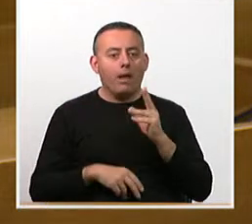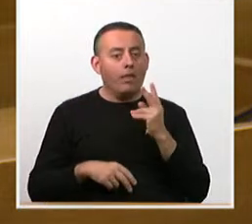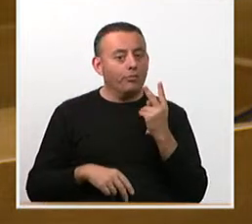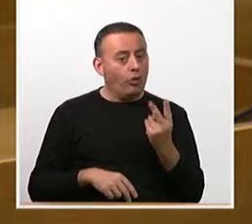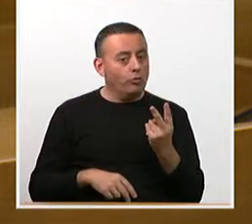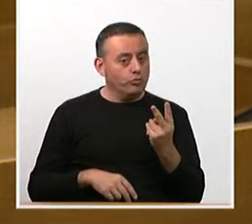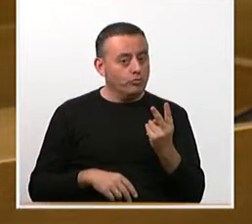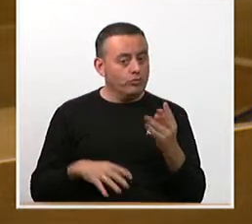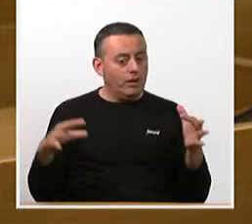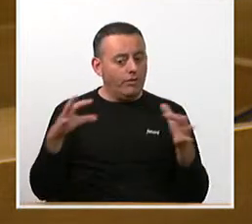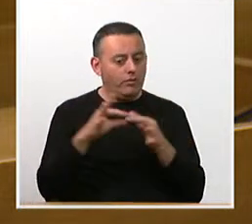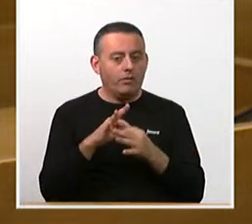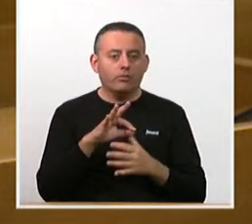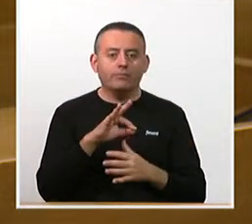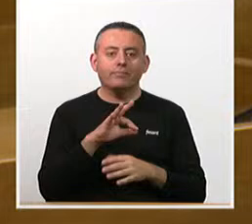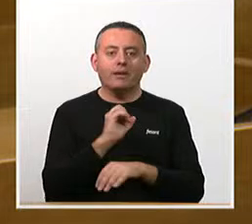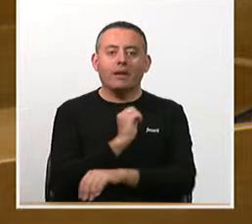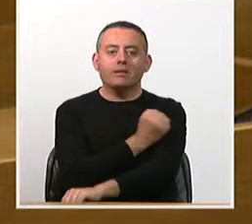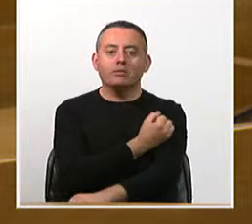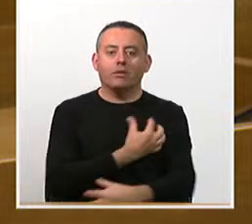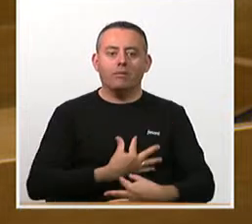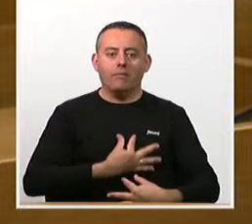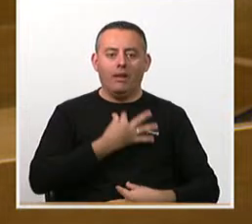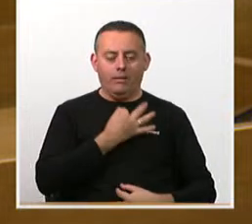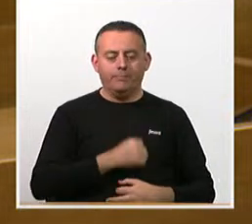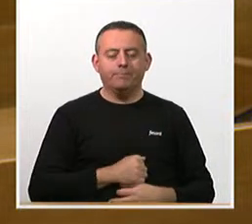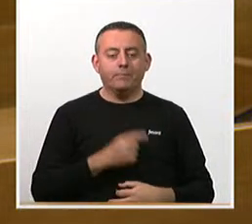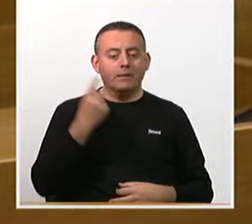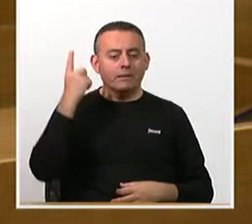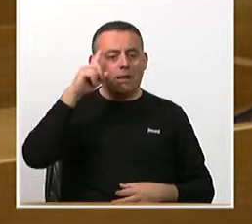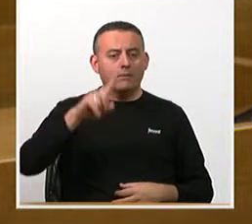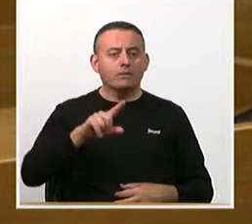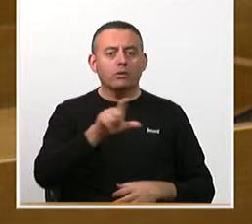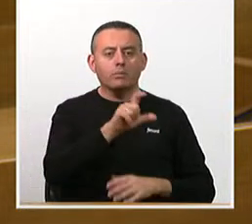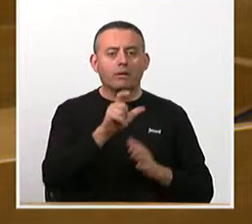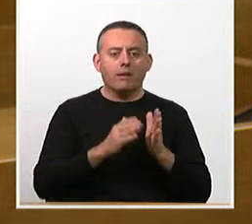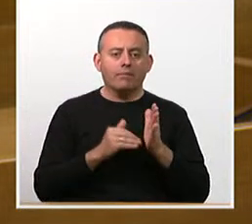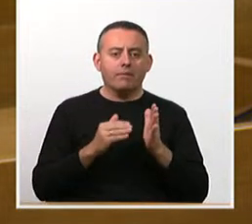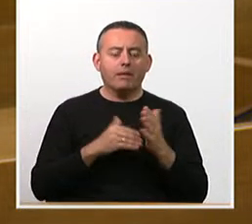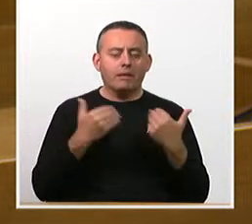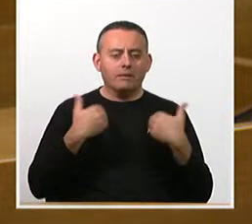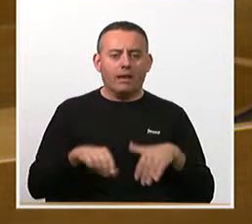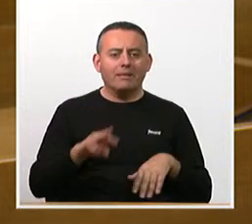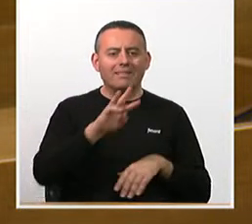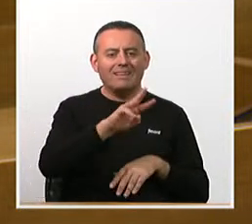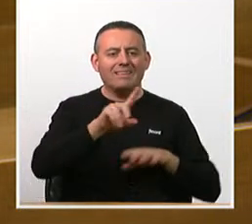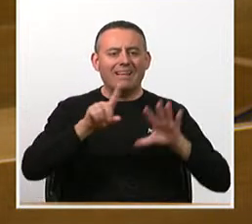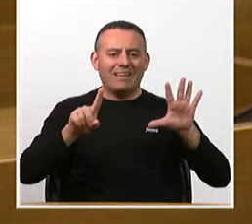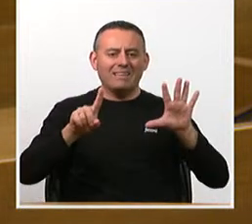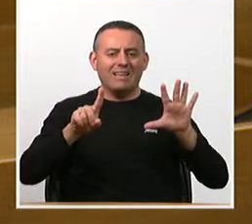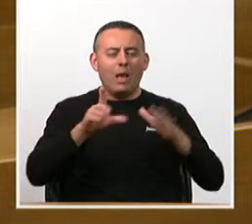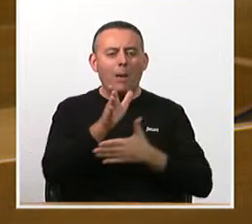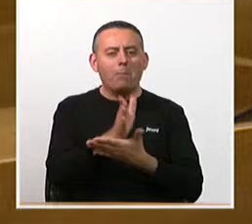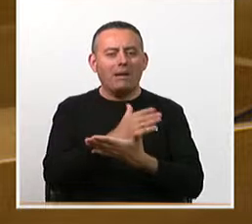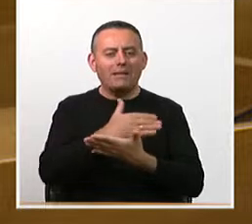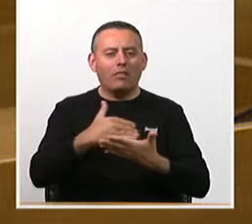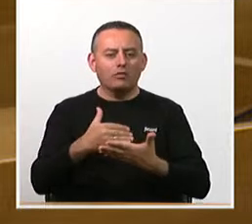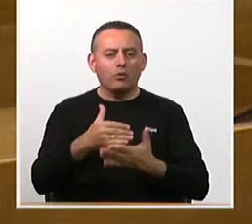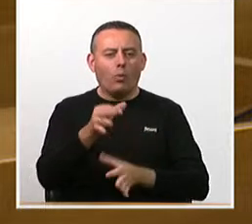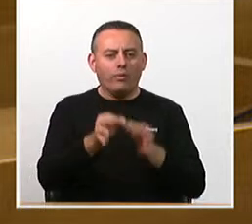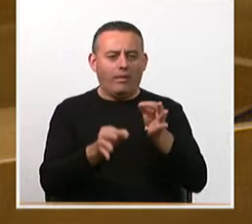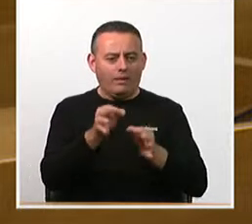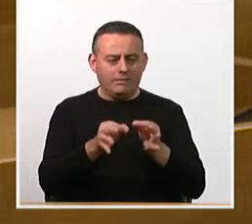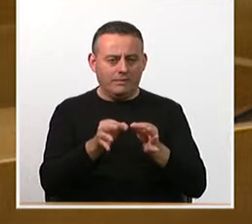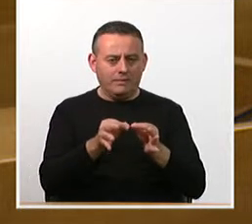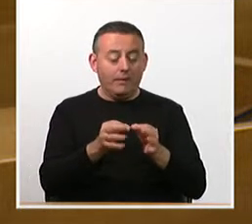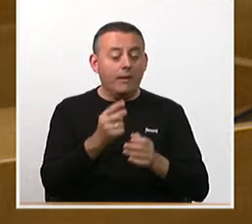civil saben ustedes que en la actualidad la comunidad valenciana cuenta con 36 partidos judiciales en cada uno de los cuales